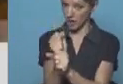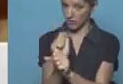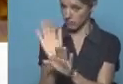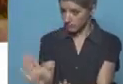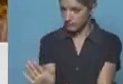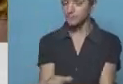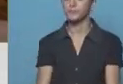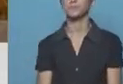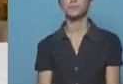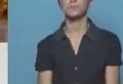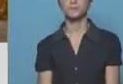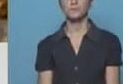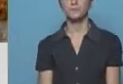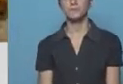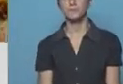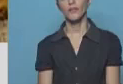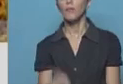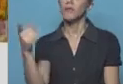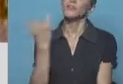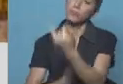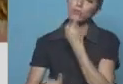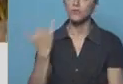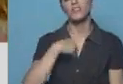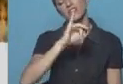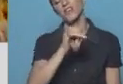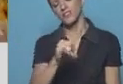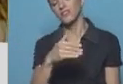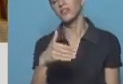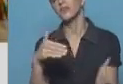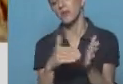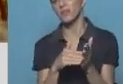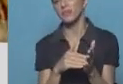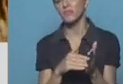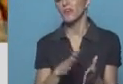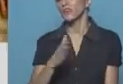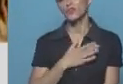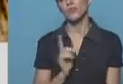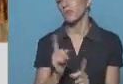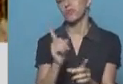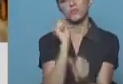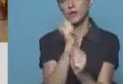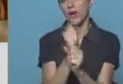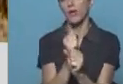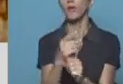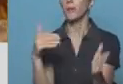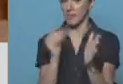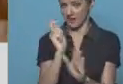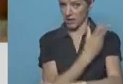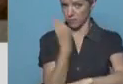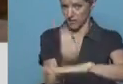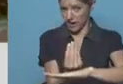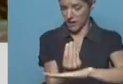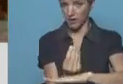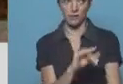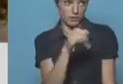es una trabajadora. Y me decía, por supuesto, bueno, bueno, sí, total, depende de... Yo voy a tener que seguir trabajando siempre, gane quien gane. Sí, por supuesto que vas a tener que